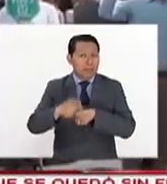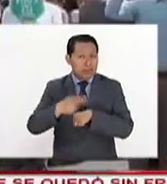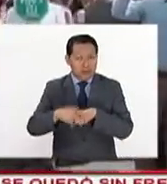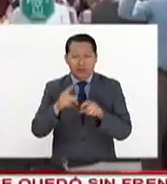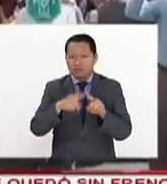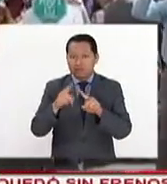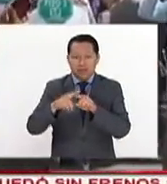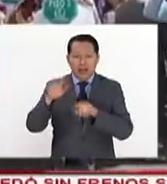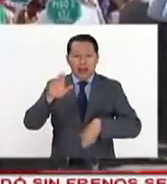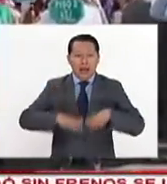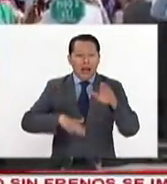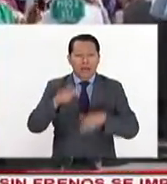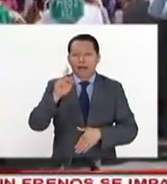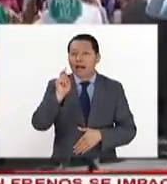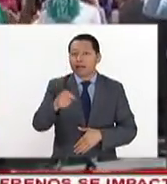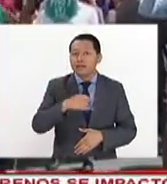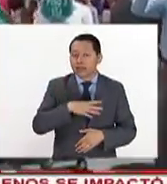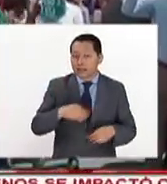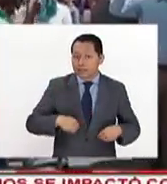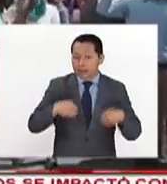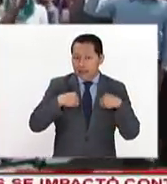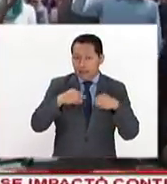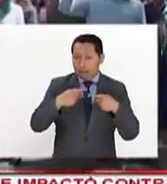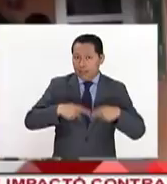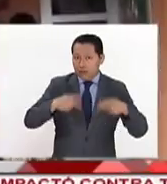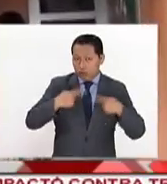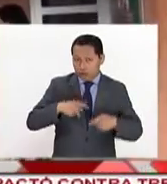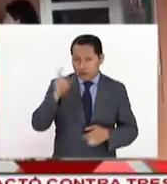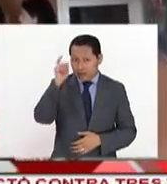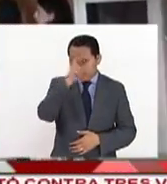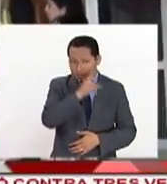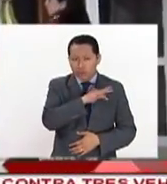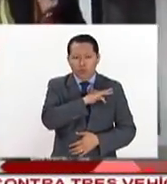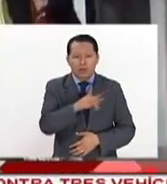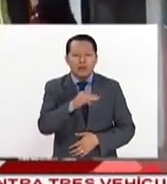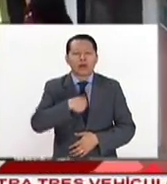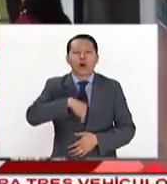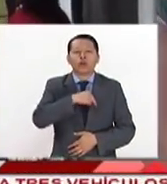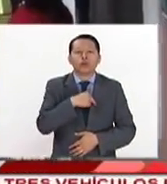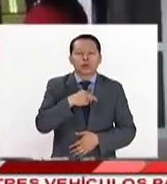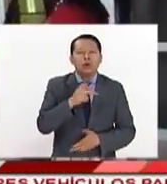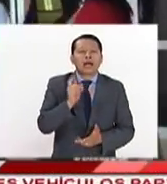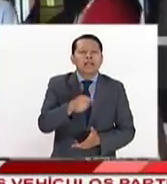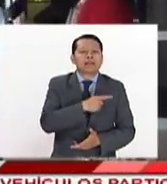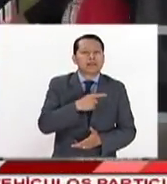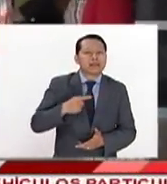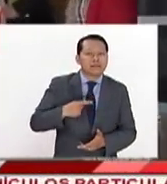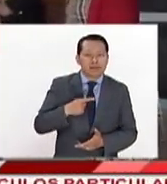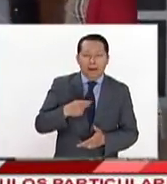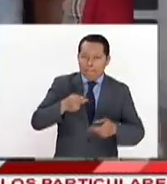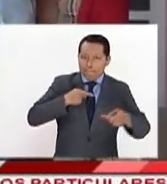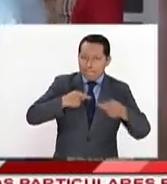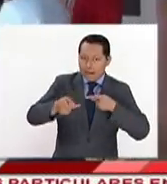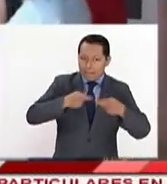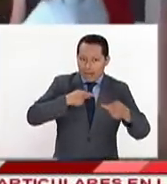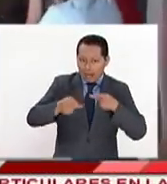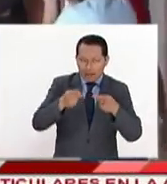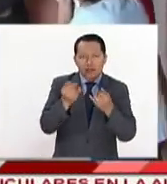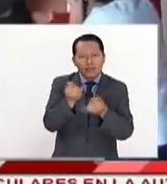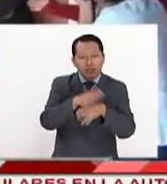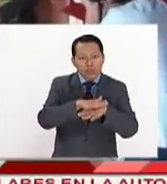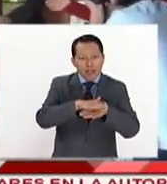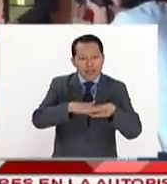en peligro muchas veces la vida de la sociedad, y entonces nuestro deber como ciudadanos es estar preparados, es estar